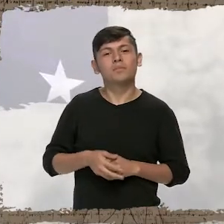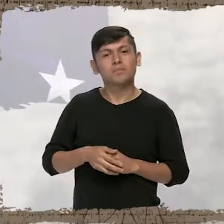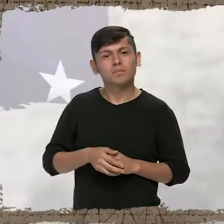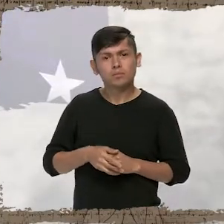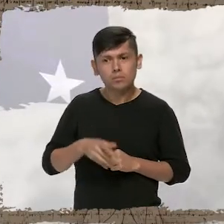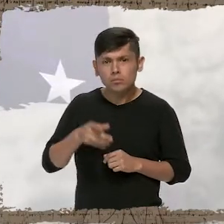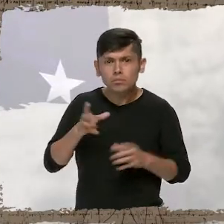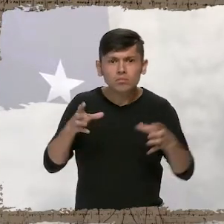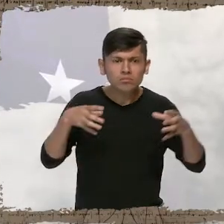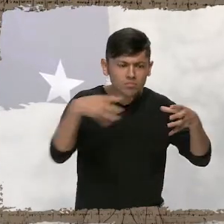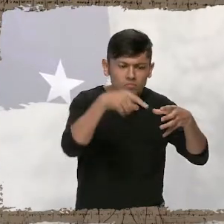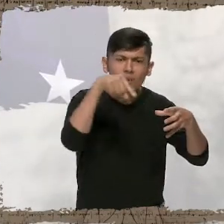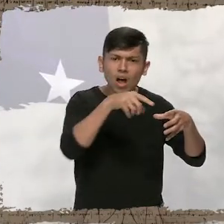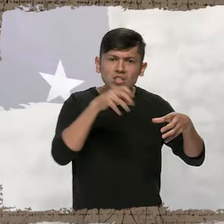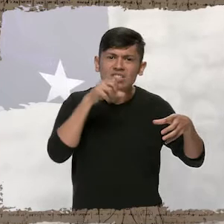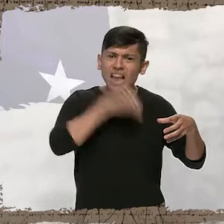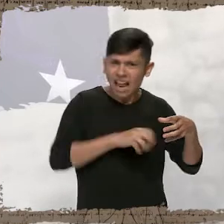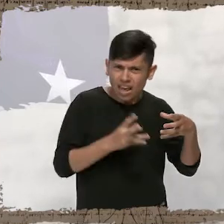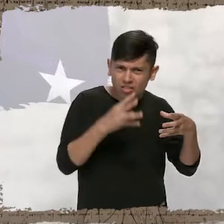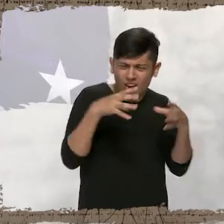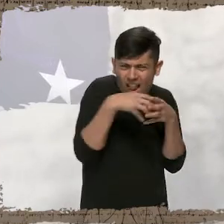hay secretos